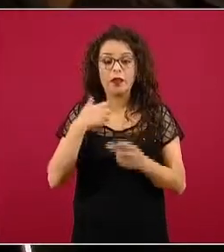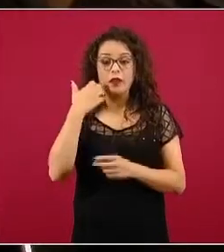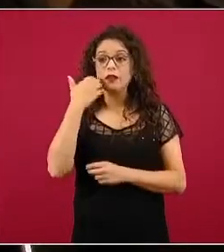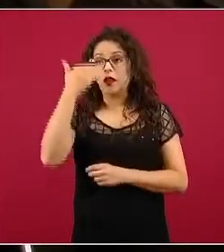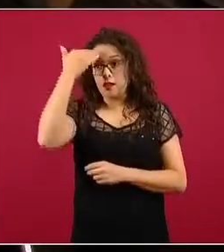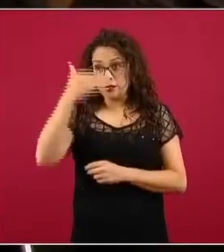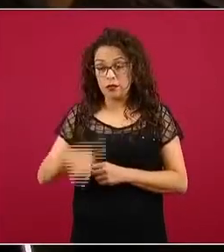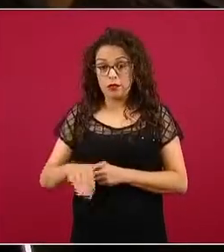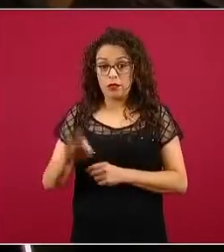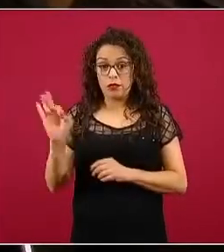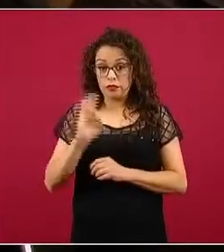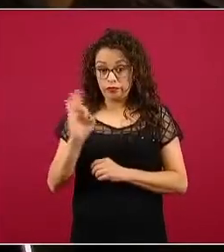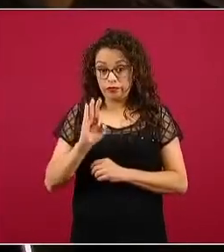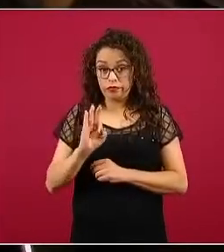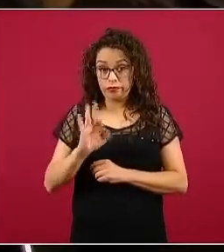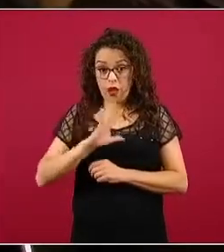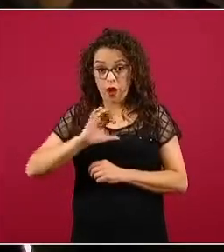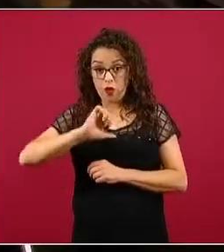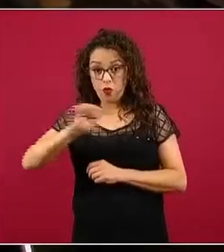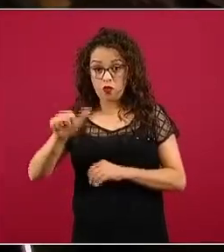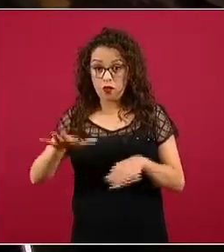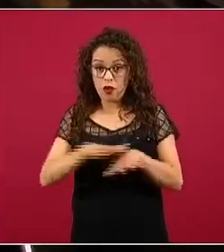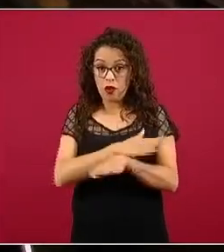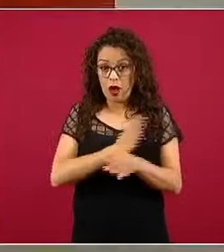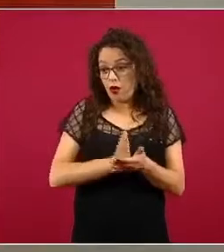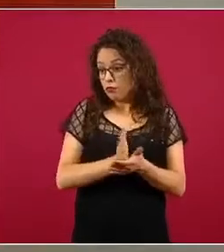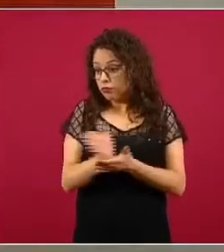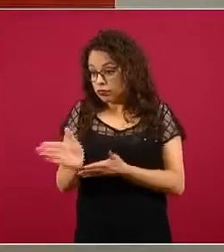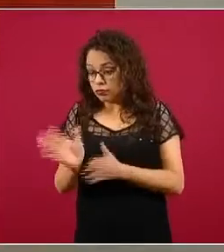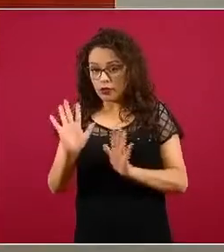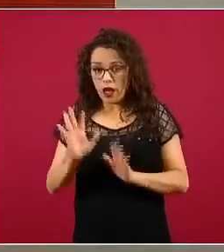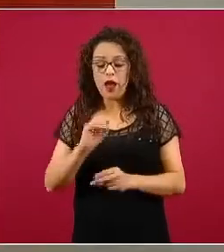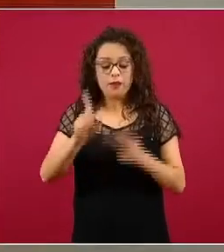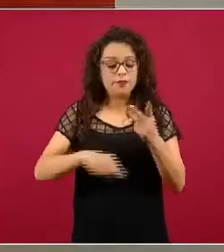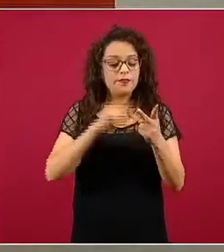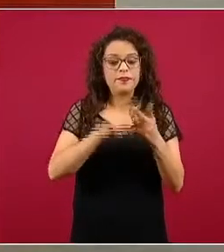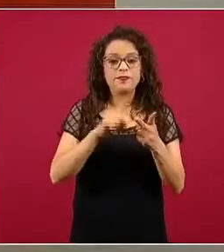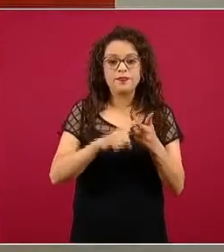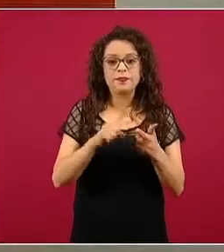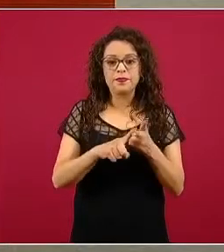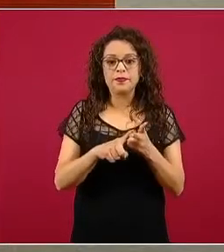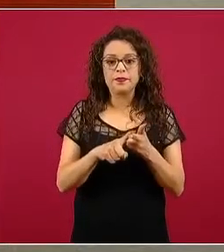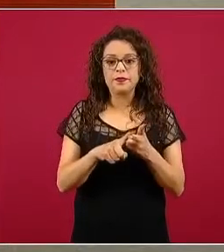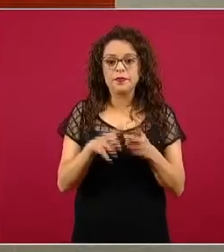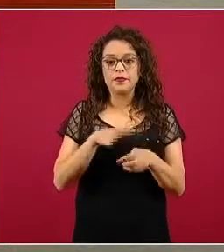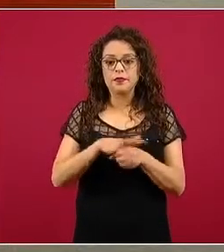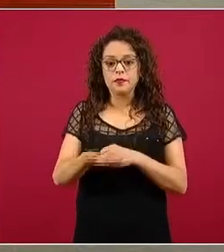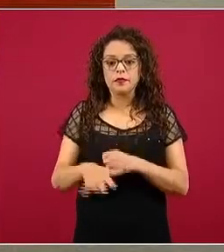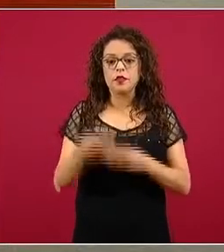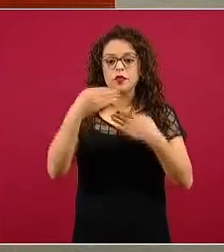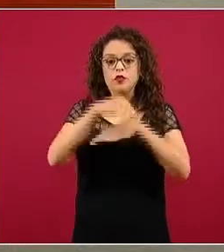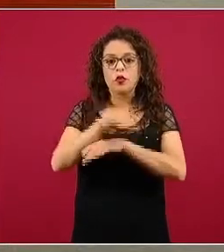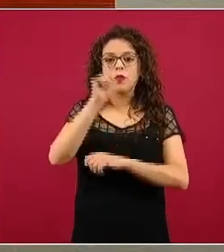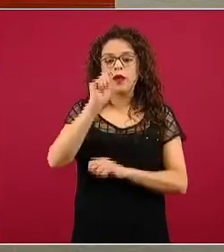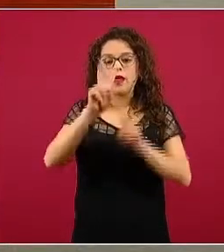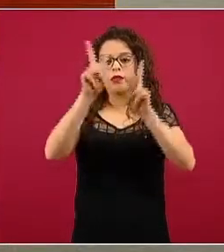una reorientación en ese sentido. Y la segunda pregunta, doctor, es una cuestión de epidemiología.